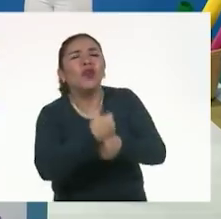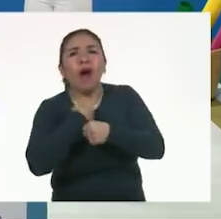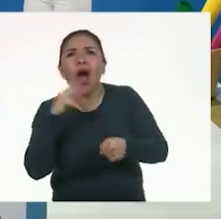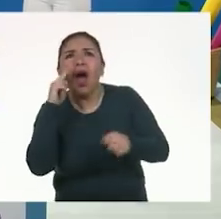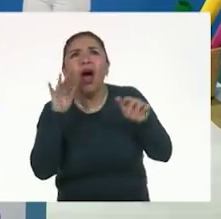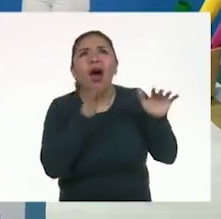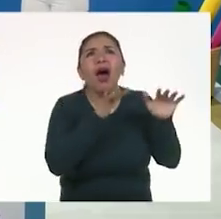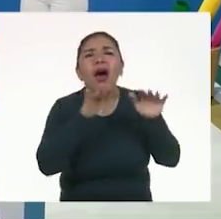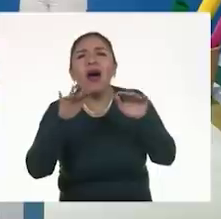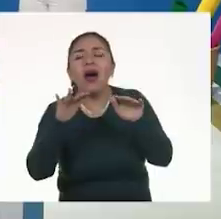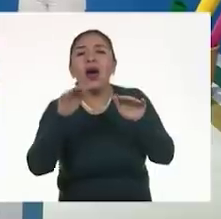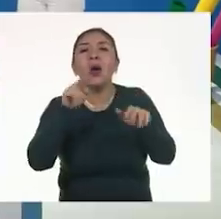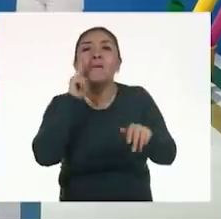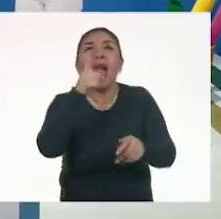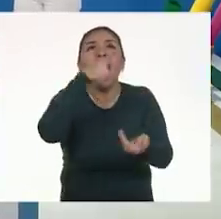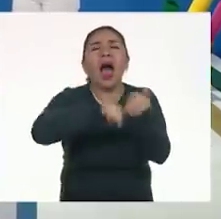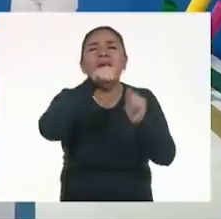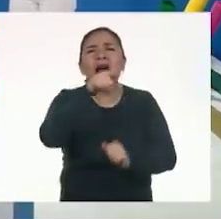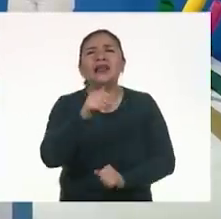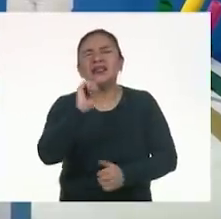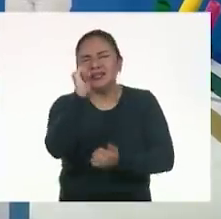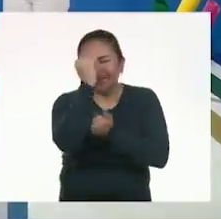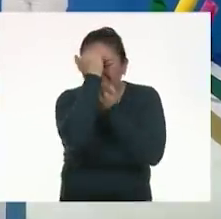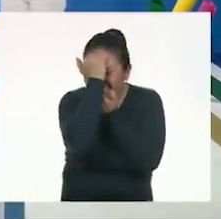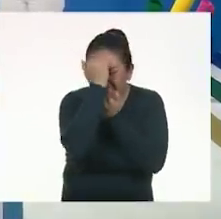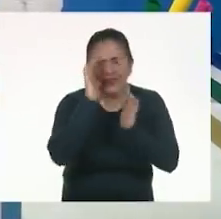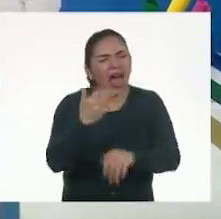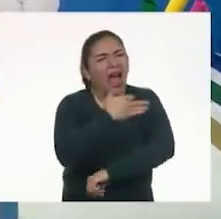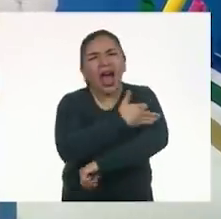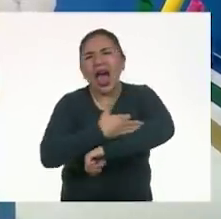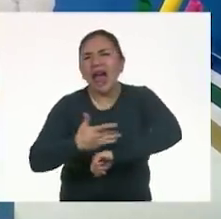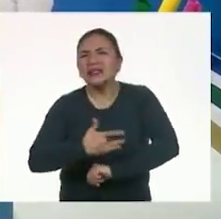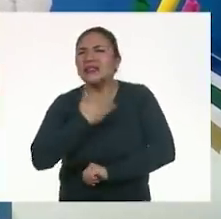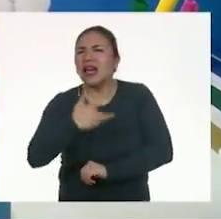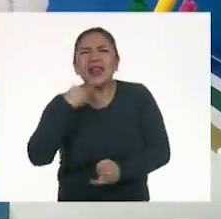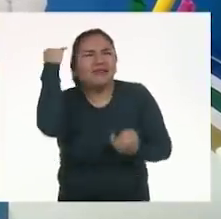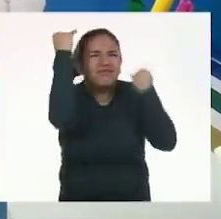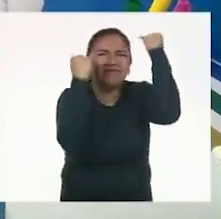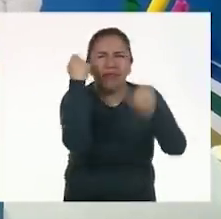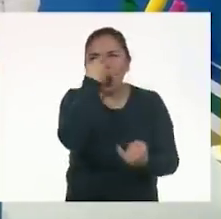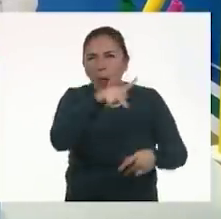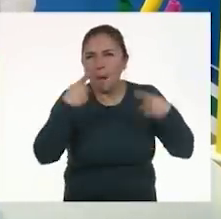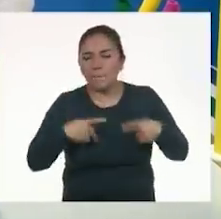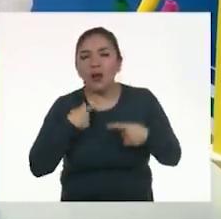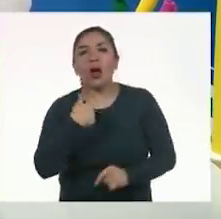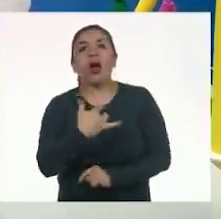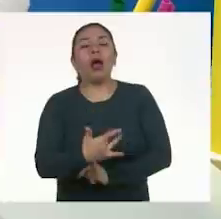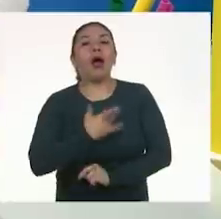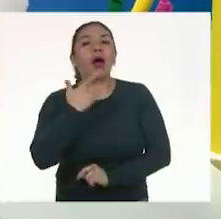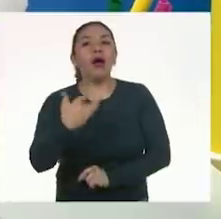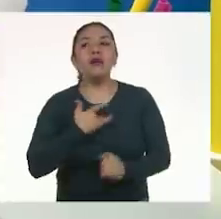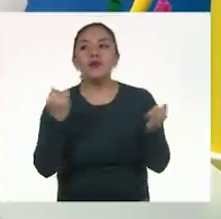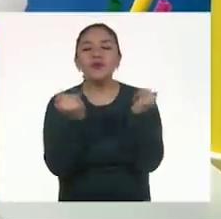vemos el arrepentimiento, todo lo que sucede en el héroe nos provoca esa